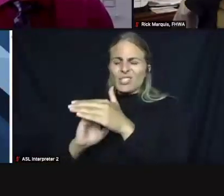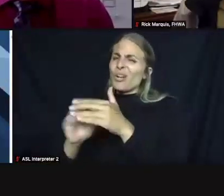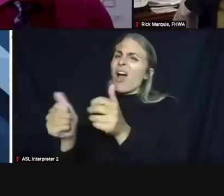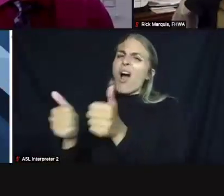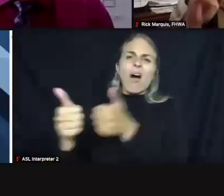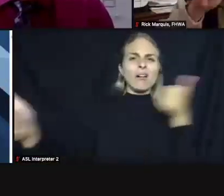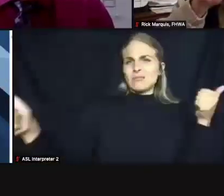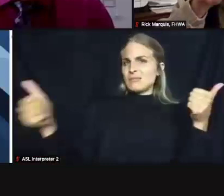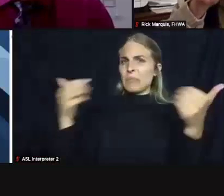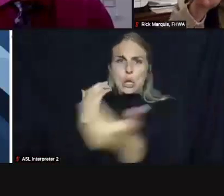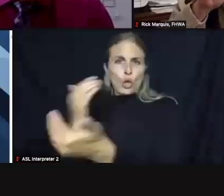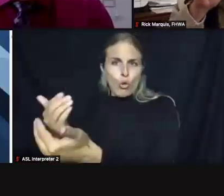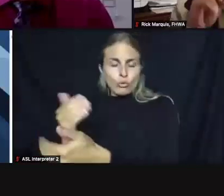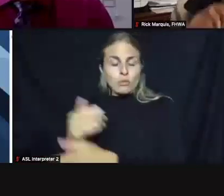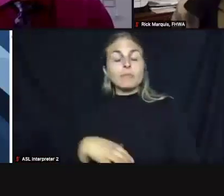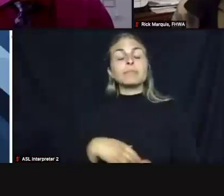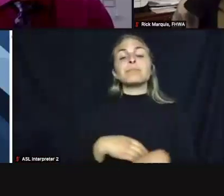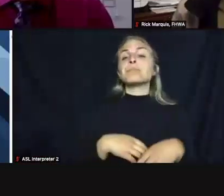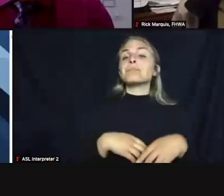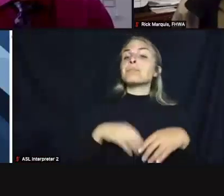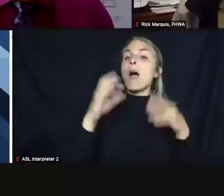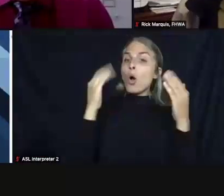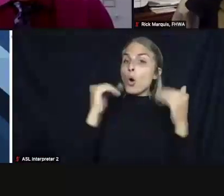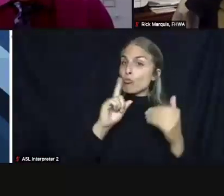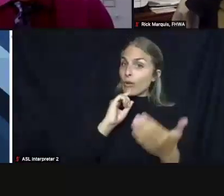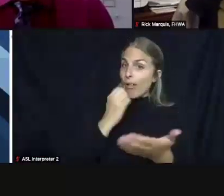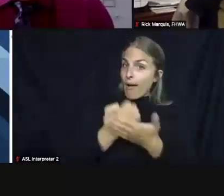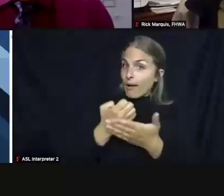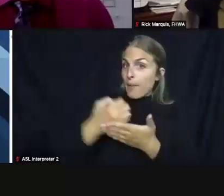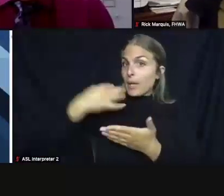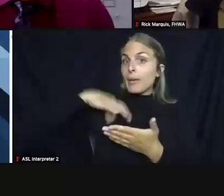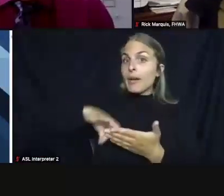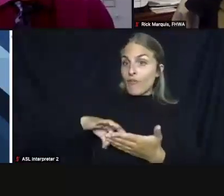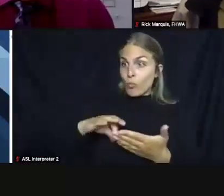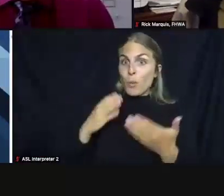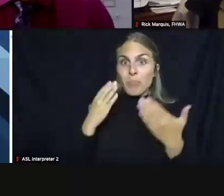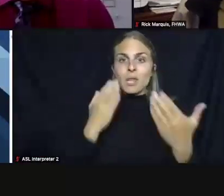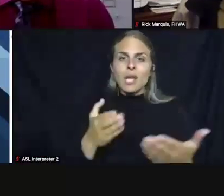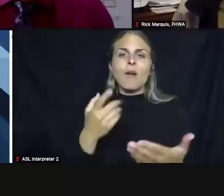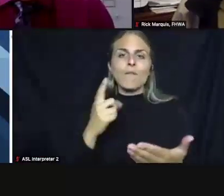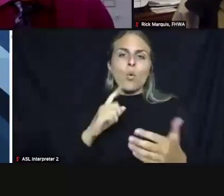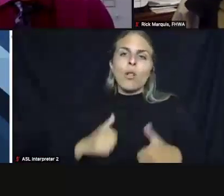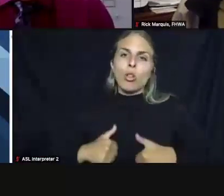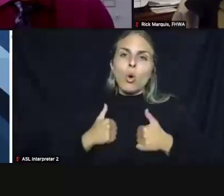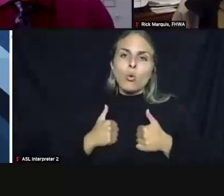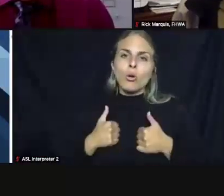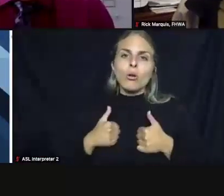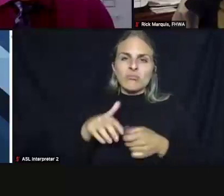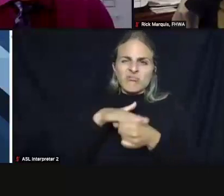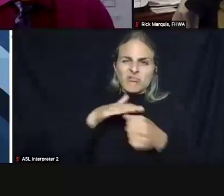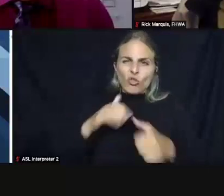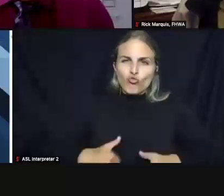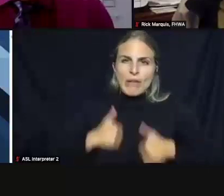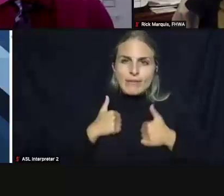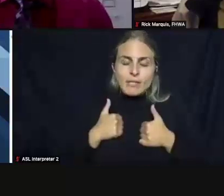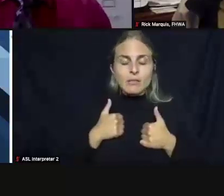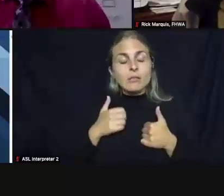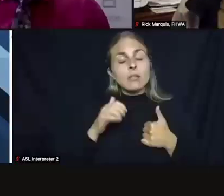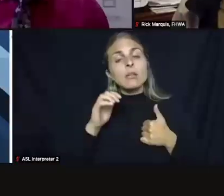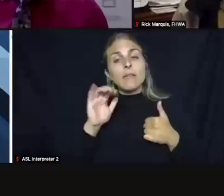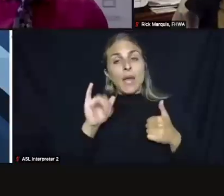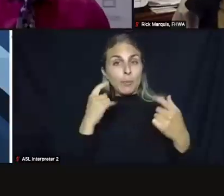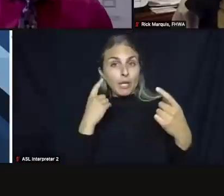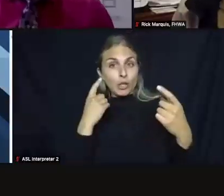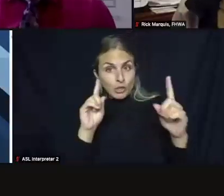600 pies más adelante. Yo espero que los beneficios económicos van a estar allí para los residentes